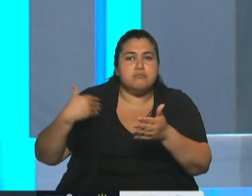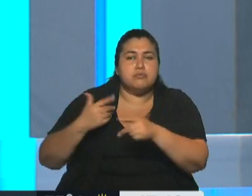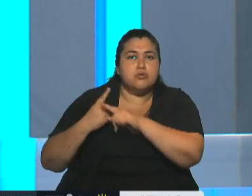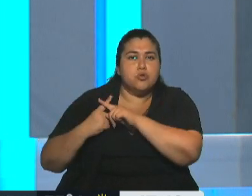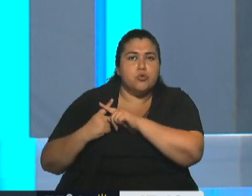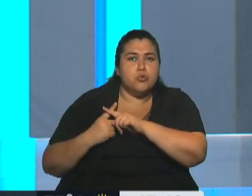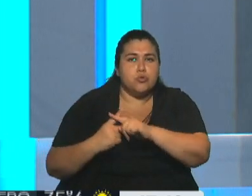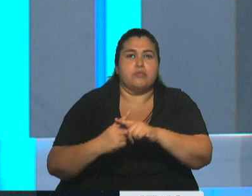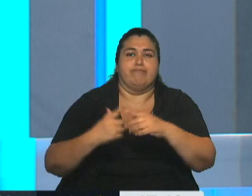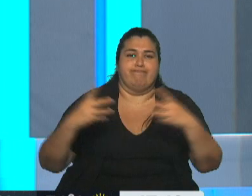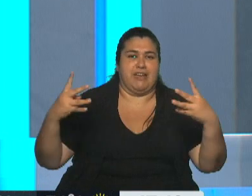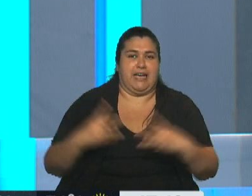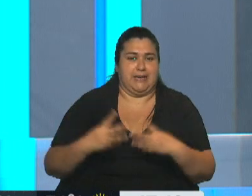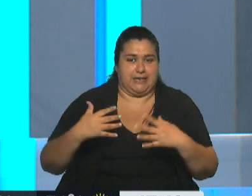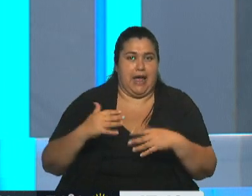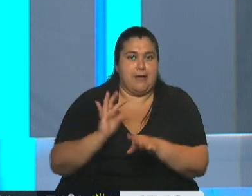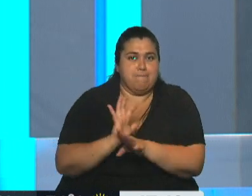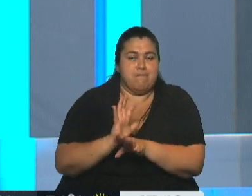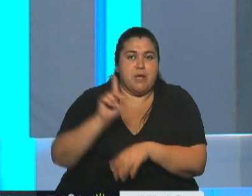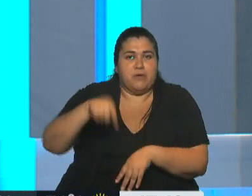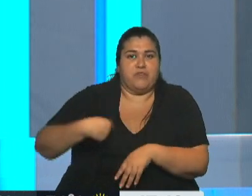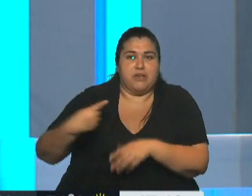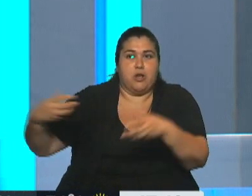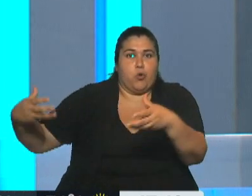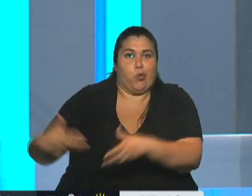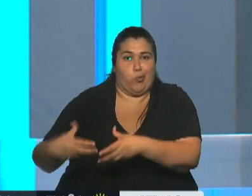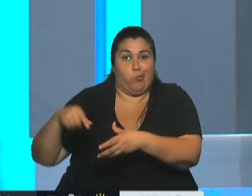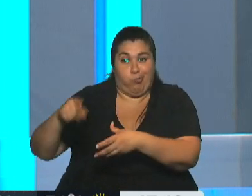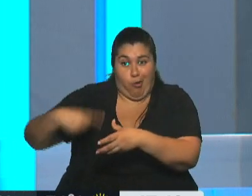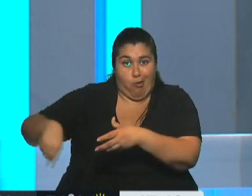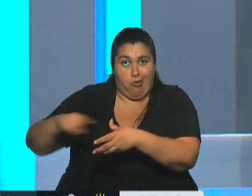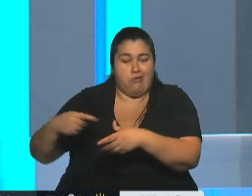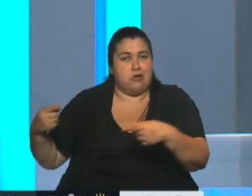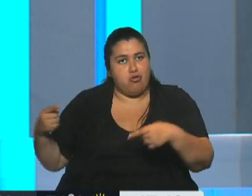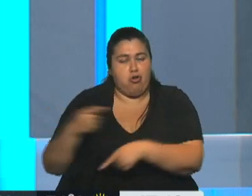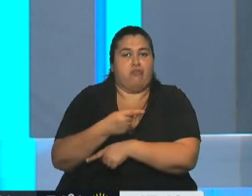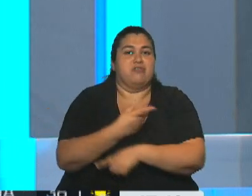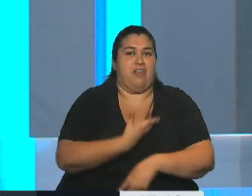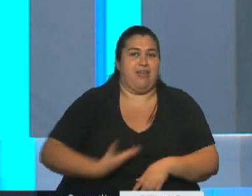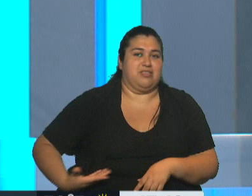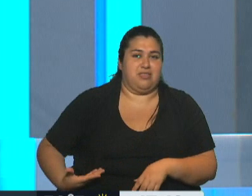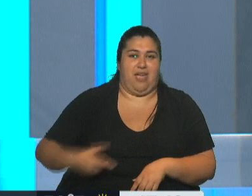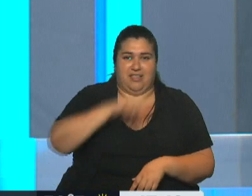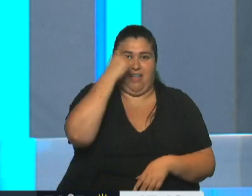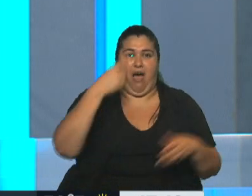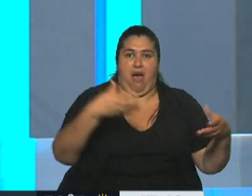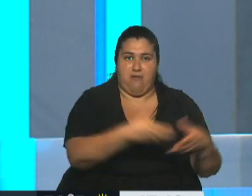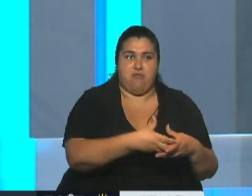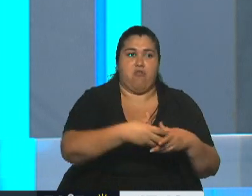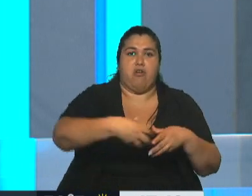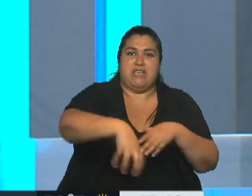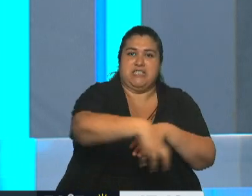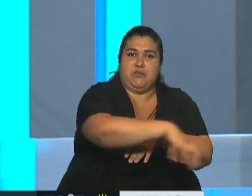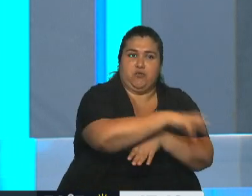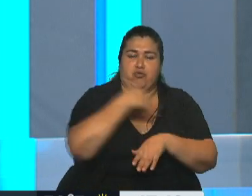un ataque al Estado en tanto monopolio de la fuerza legítima, de sus instituciones. Esto es